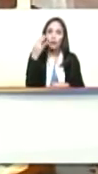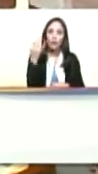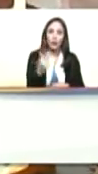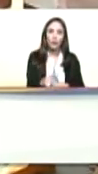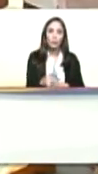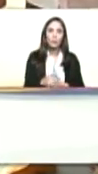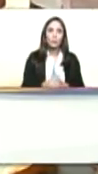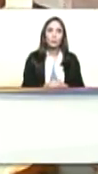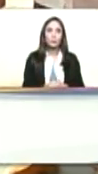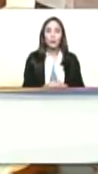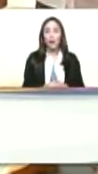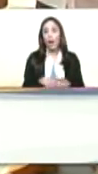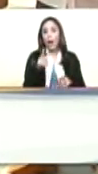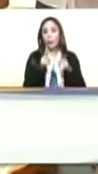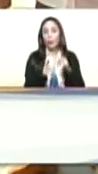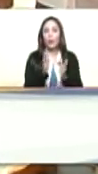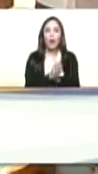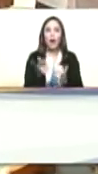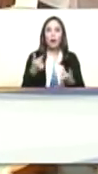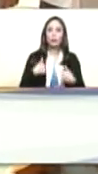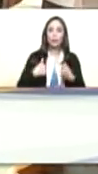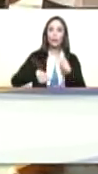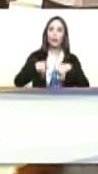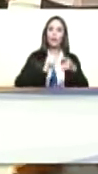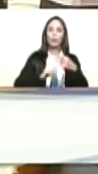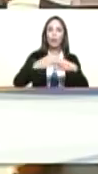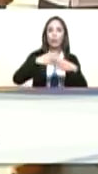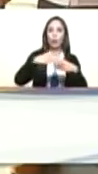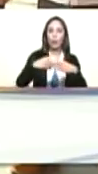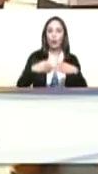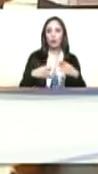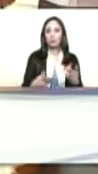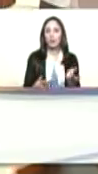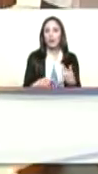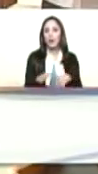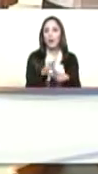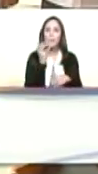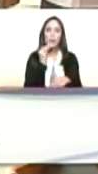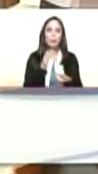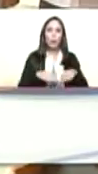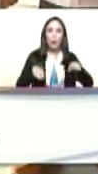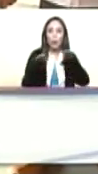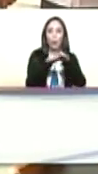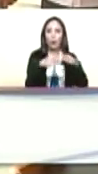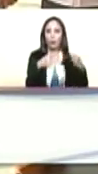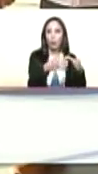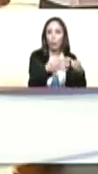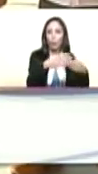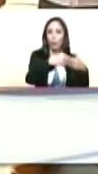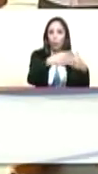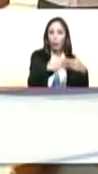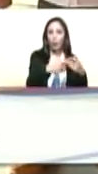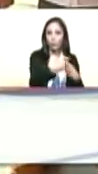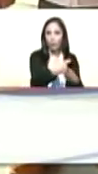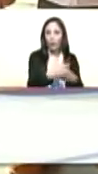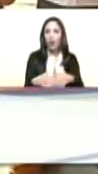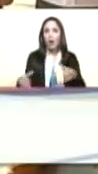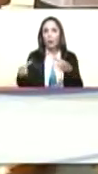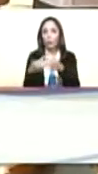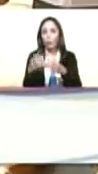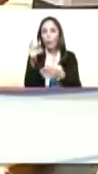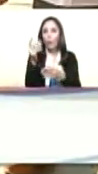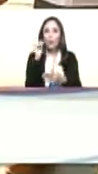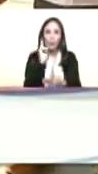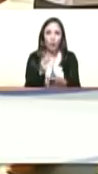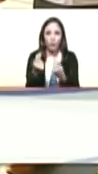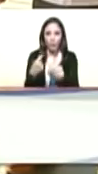en precios de dólar today, que es un marcador falso, ilegal, criminal de la guerra económica,